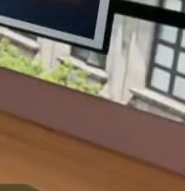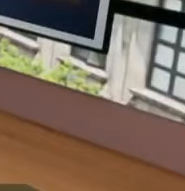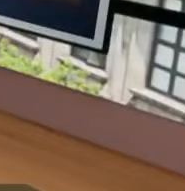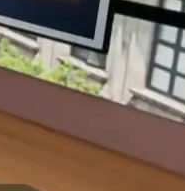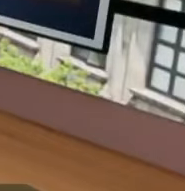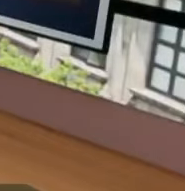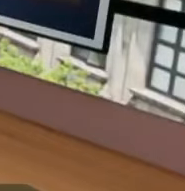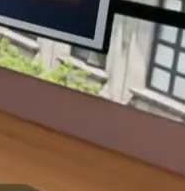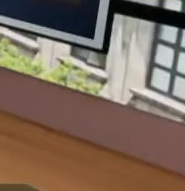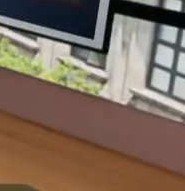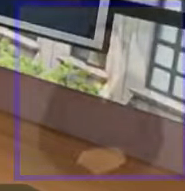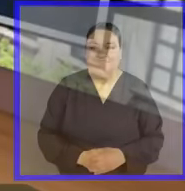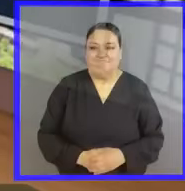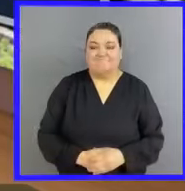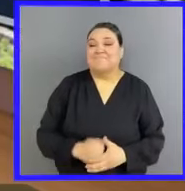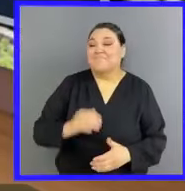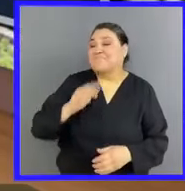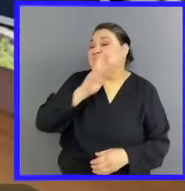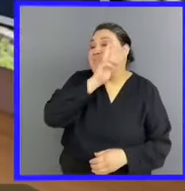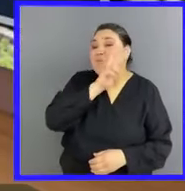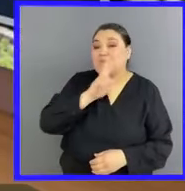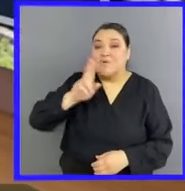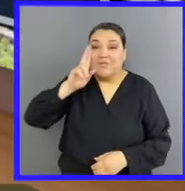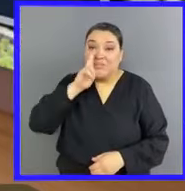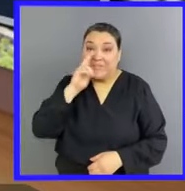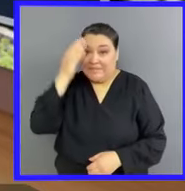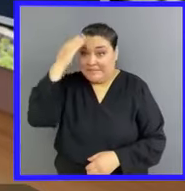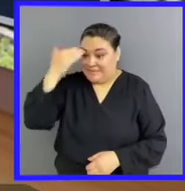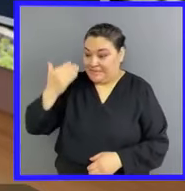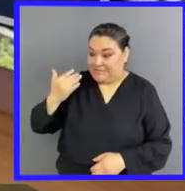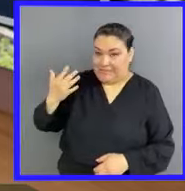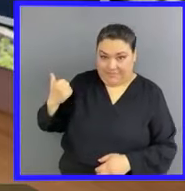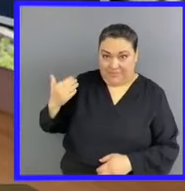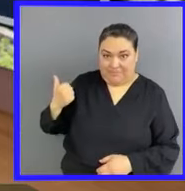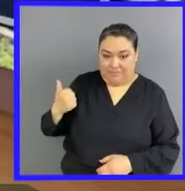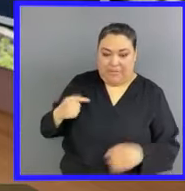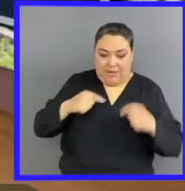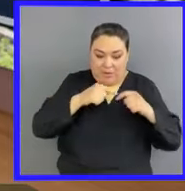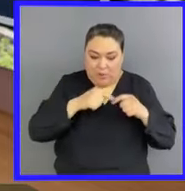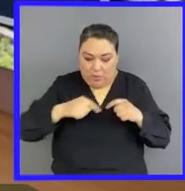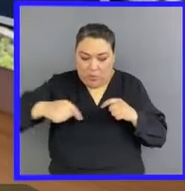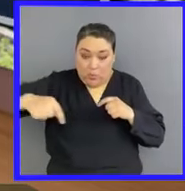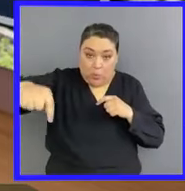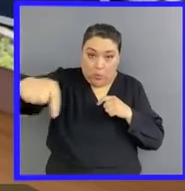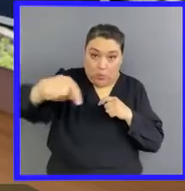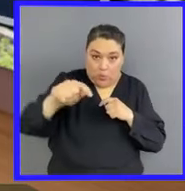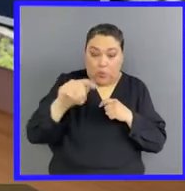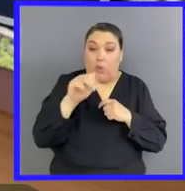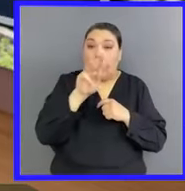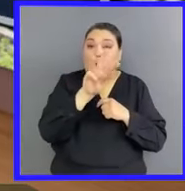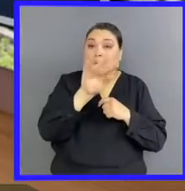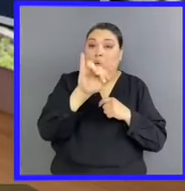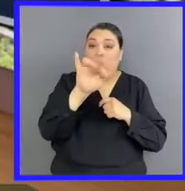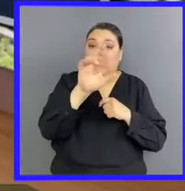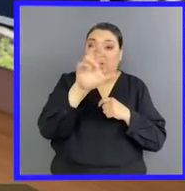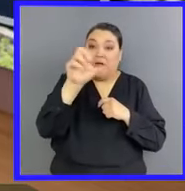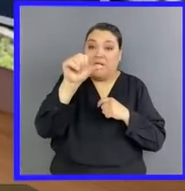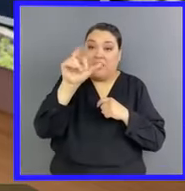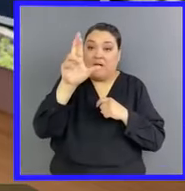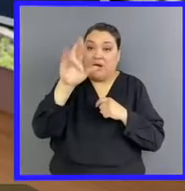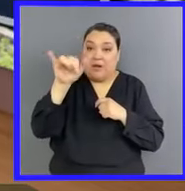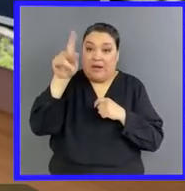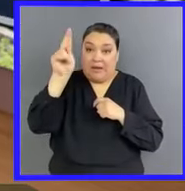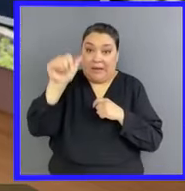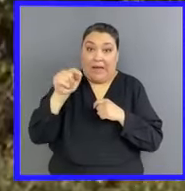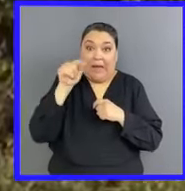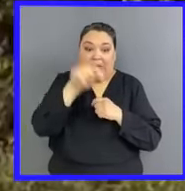Y en más noticias, la reciente inscripción de la Ruta Wixárika como Patrimonio Mundial Cultural y Natural de la UNESCO fortalece